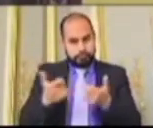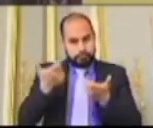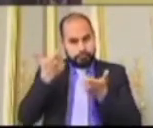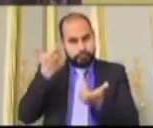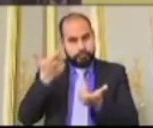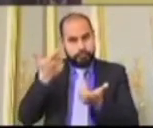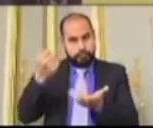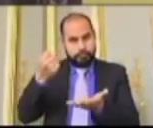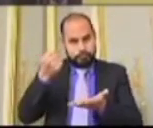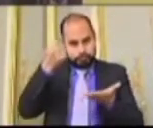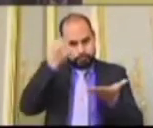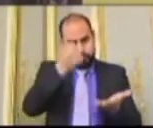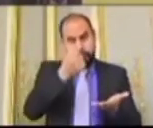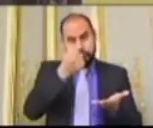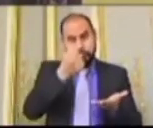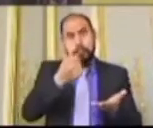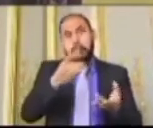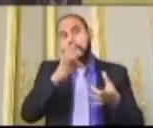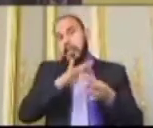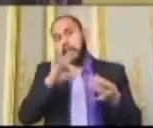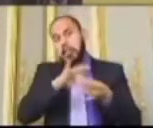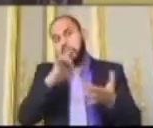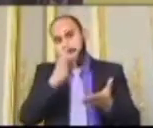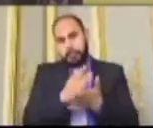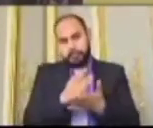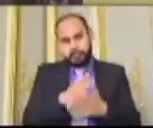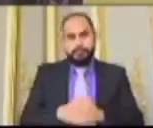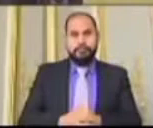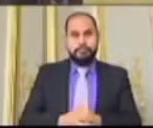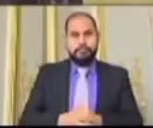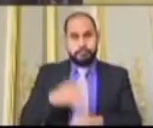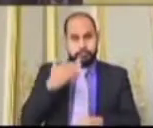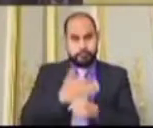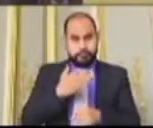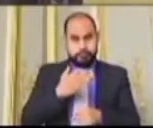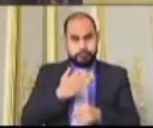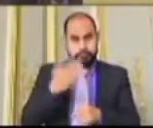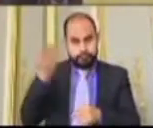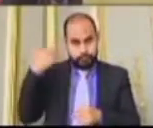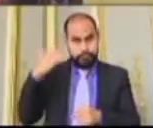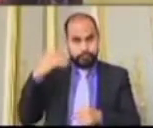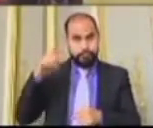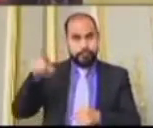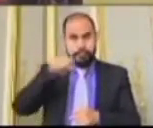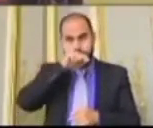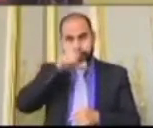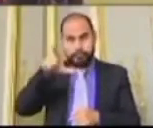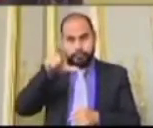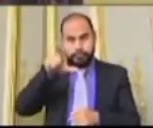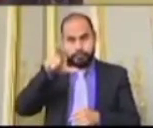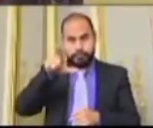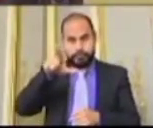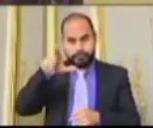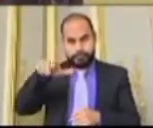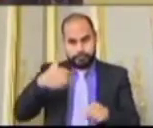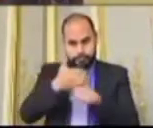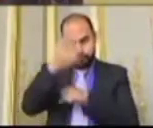no con discursos. ¿Saben cuánto recibió el Estado de Jalisco para